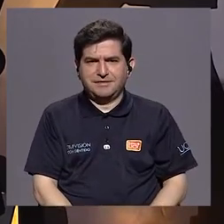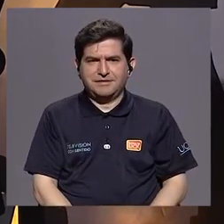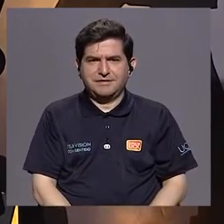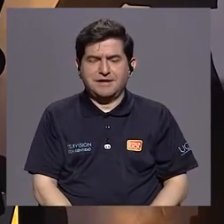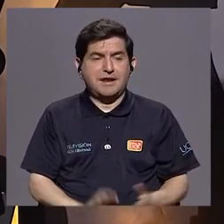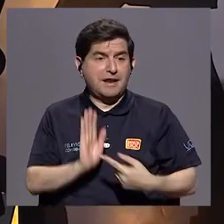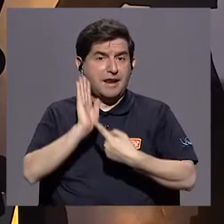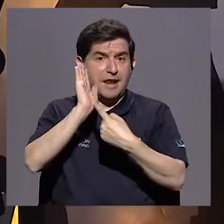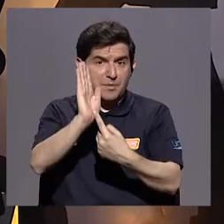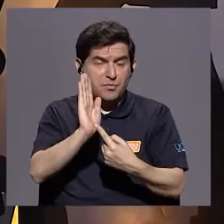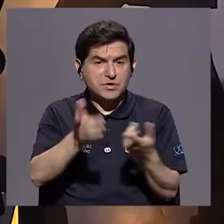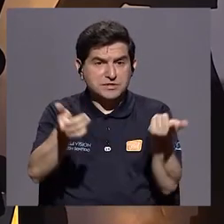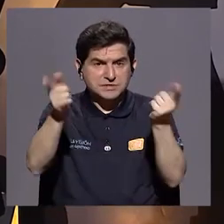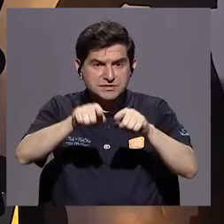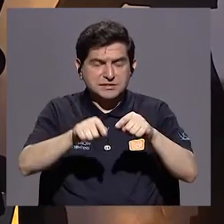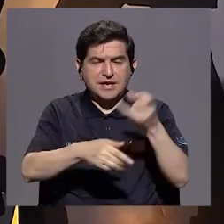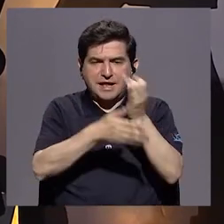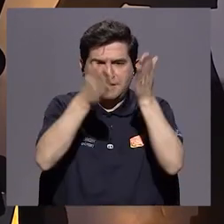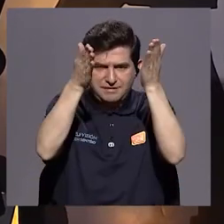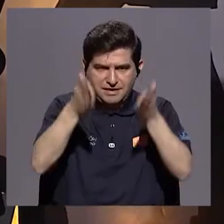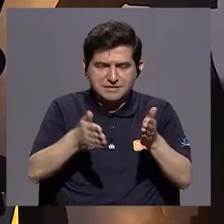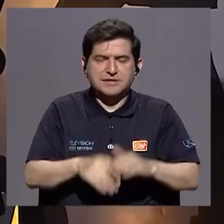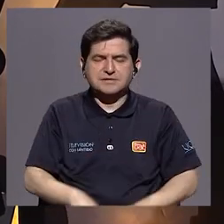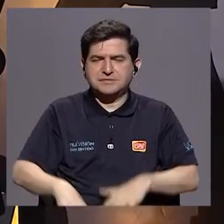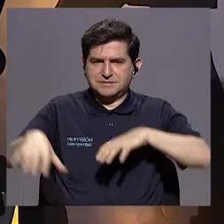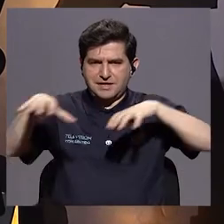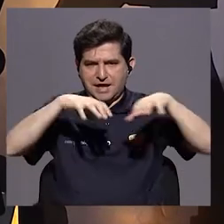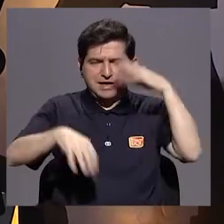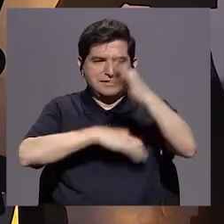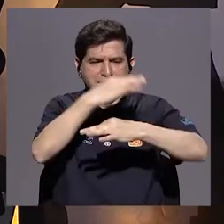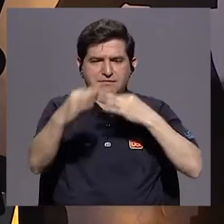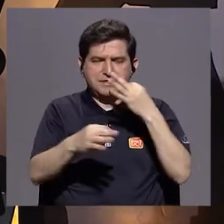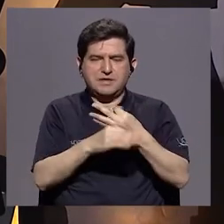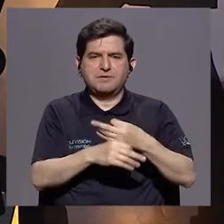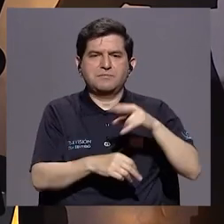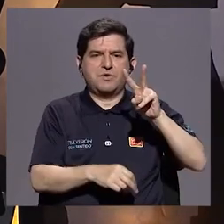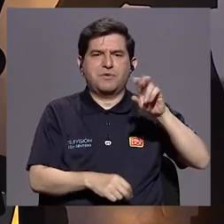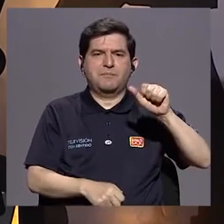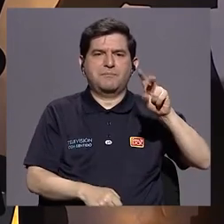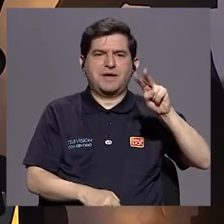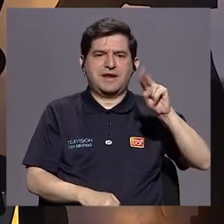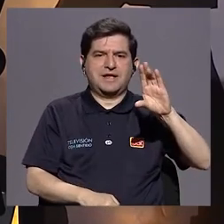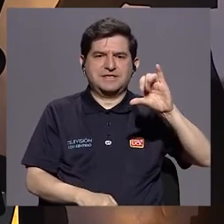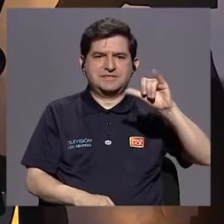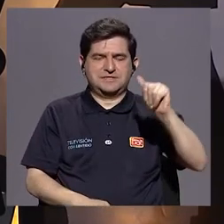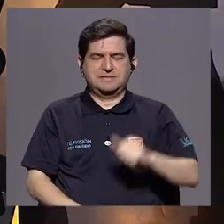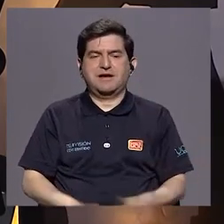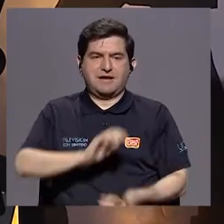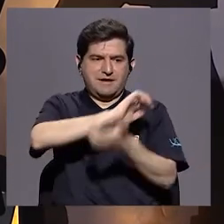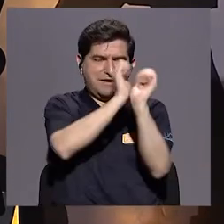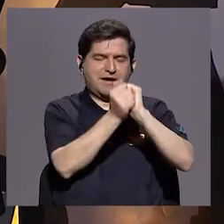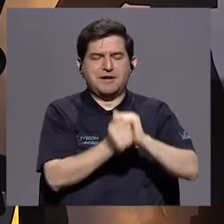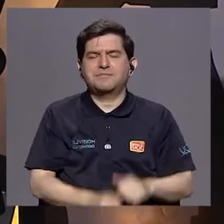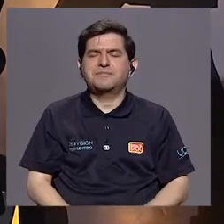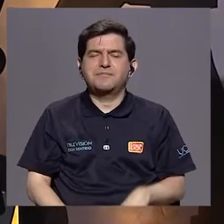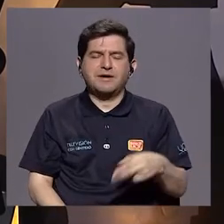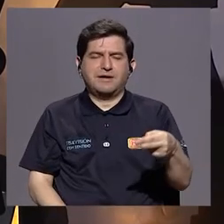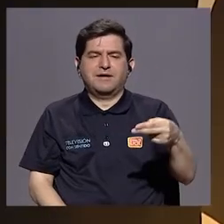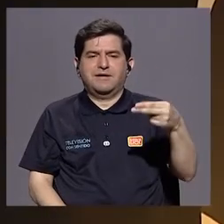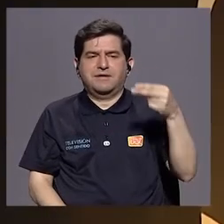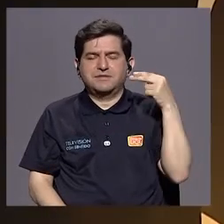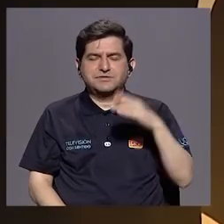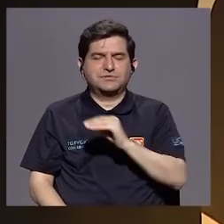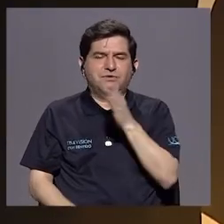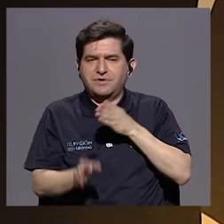decir que la exposición que se le daban a artista en una bienal como la de venecia cambió en las carreras de los artistas y yo creo que